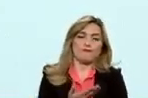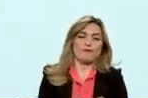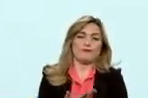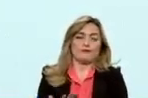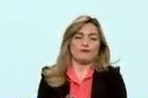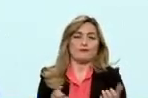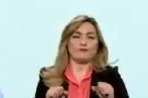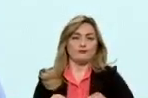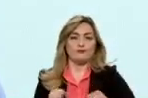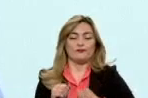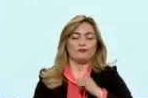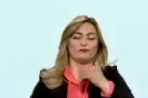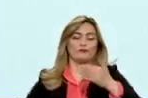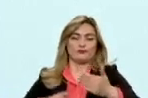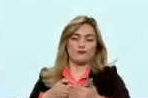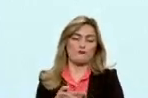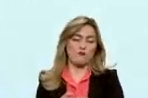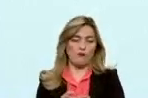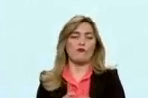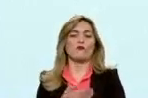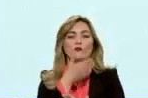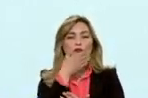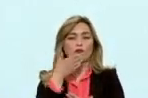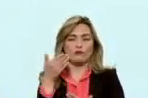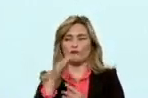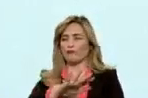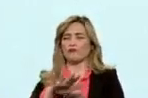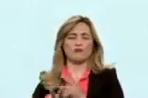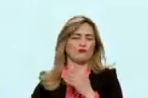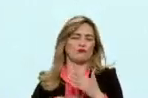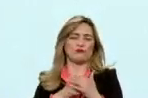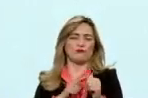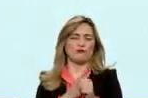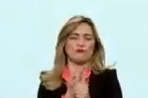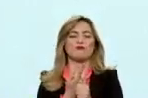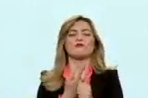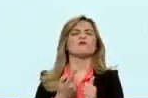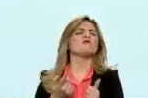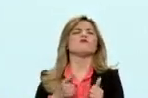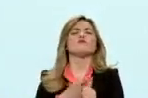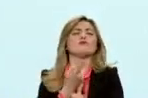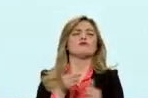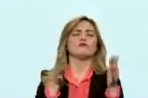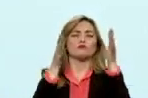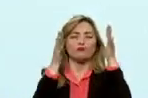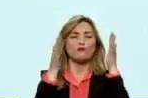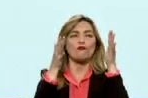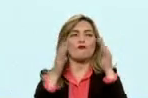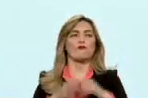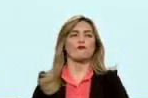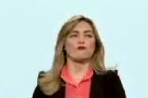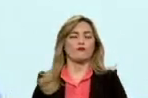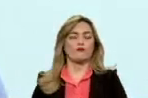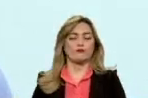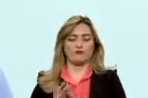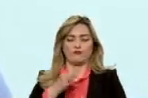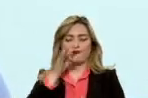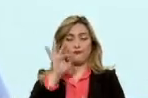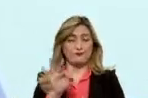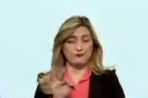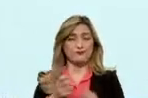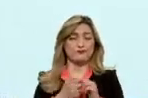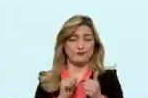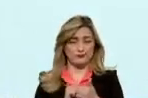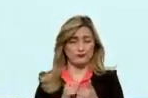que efectivamente todos estemos lo mejor posible, priorizando que hoy, vuelvo y repito, la pandemia o la